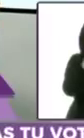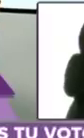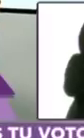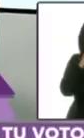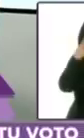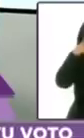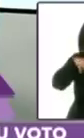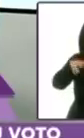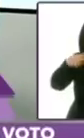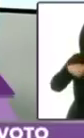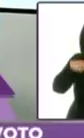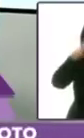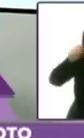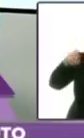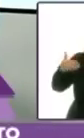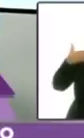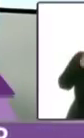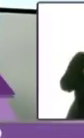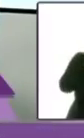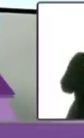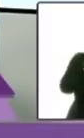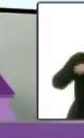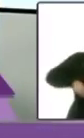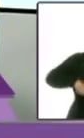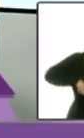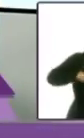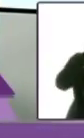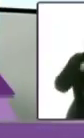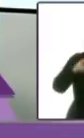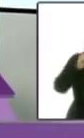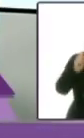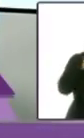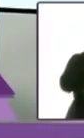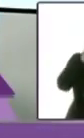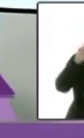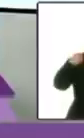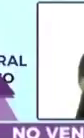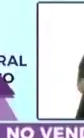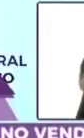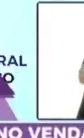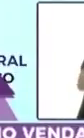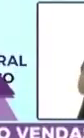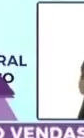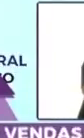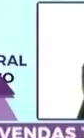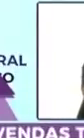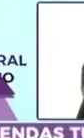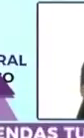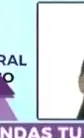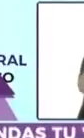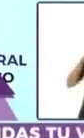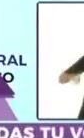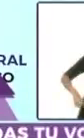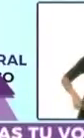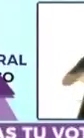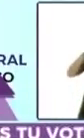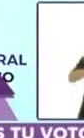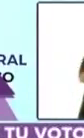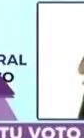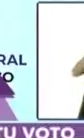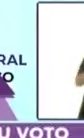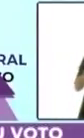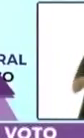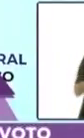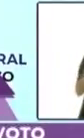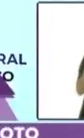grave, más bien una gran deuda en ese sentido, porque pues fueron ellos los que le abrieron en esta ciudad las puertas